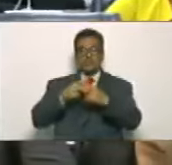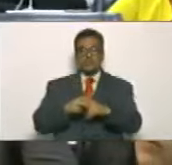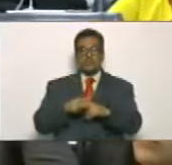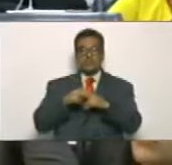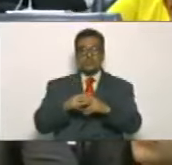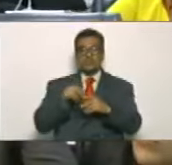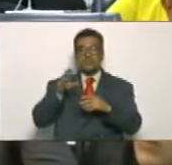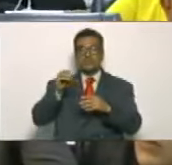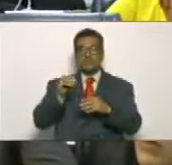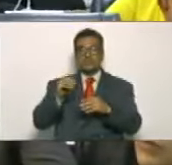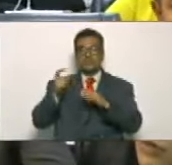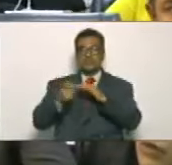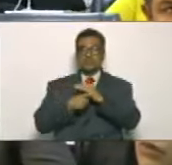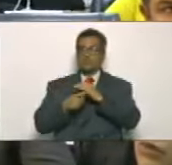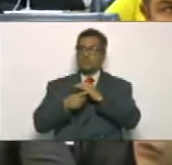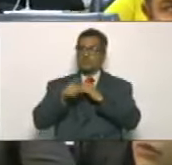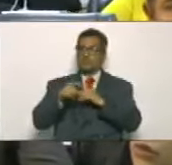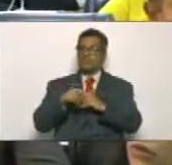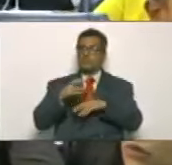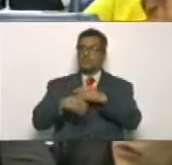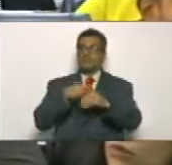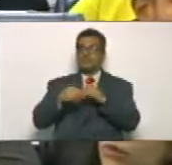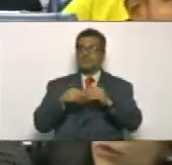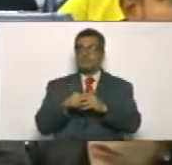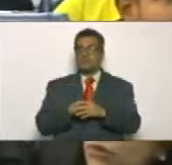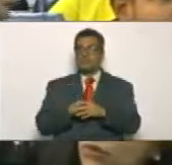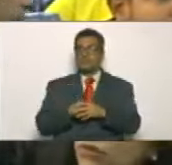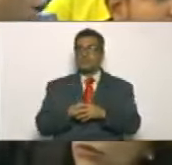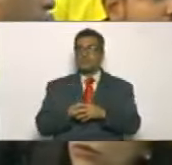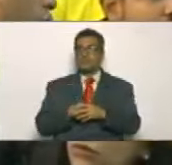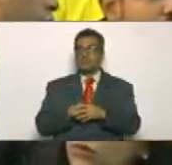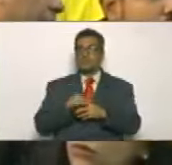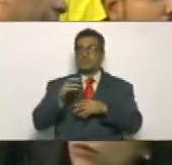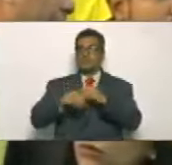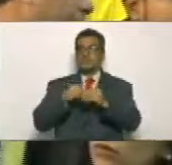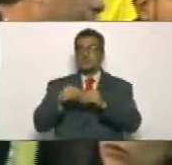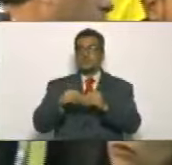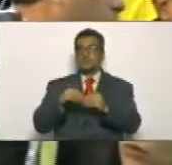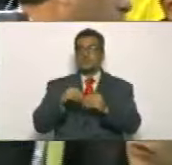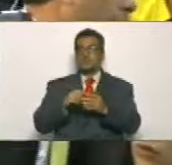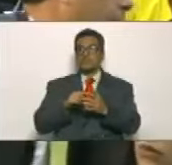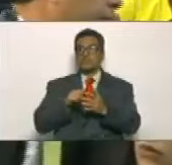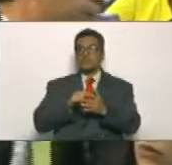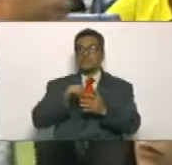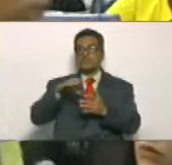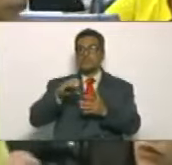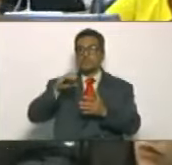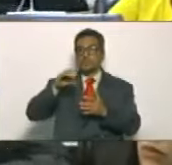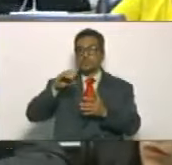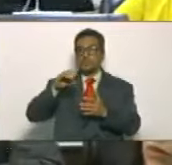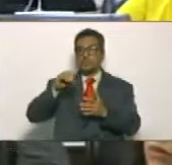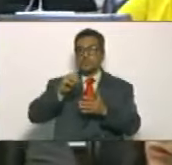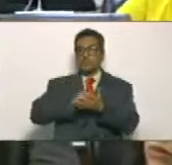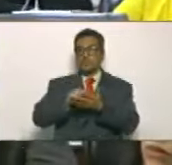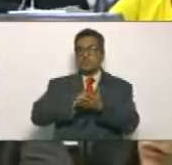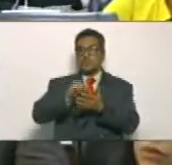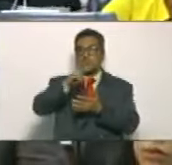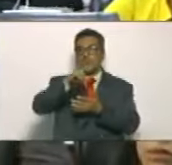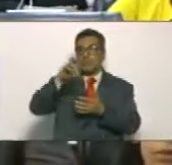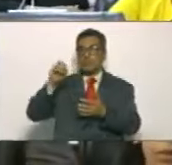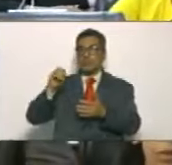y dispositivos técnicos, como lo dispone la Convención en su artículo